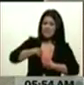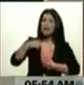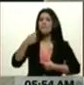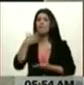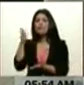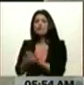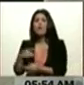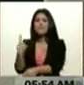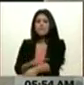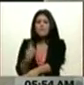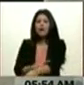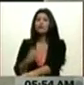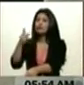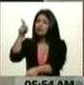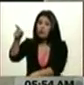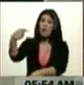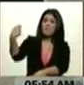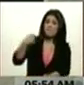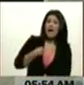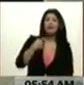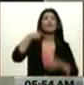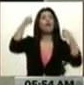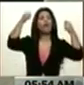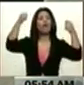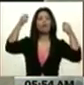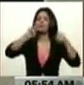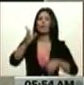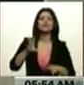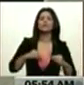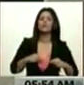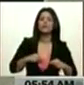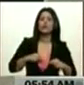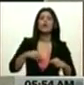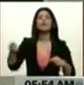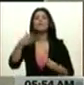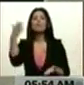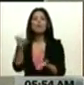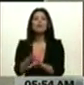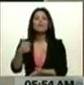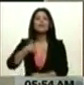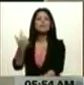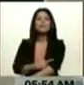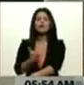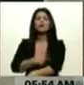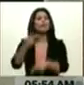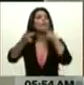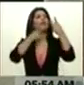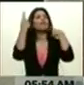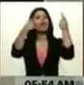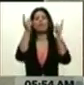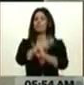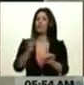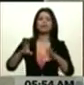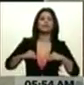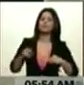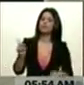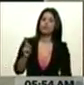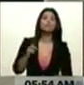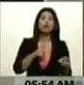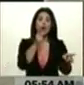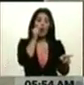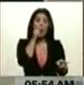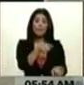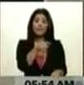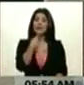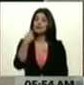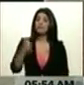hermano. No acepto hacer política por la muerte injusta de mi hermano. Johnny Montoya